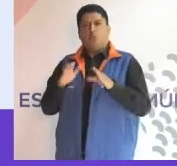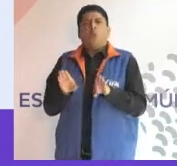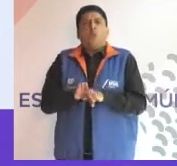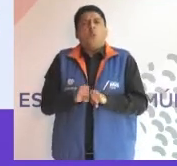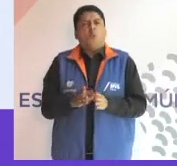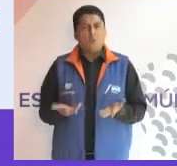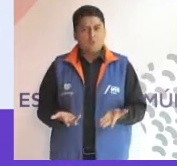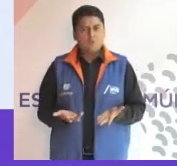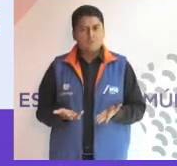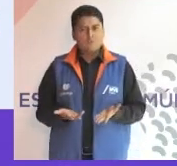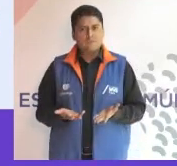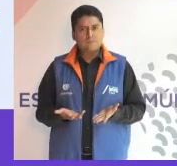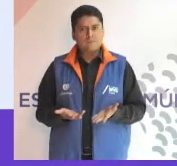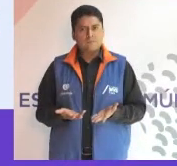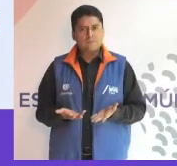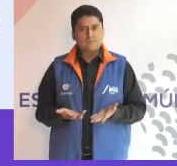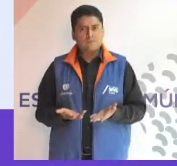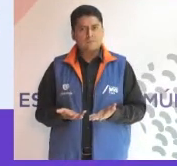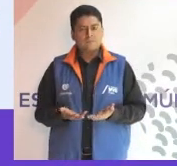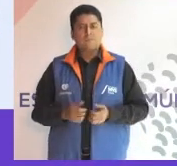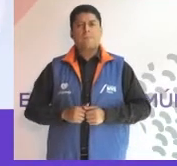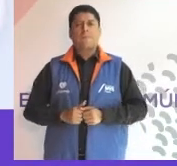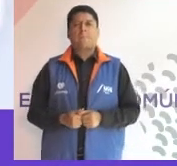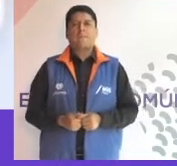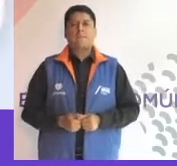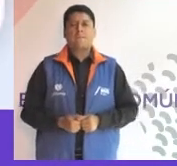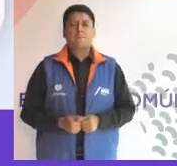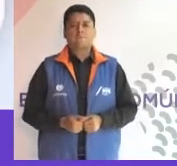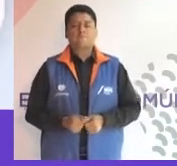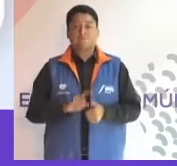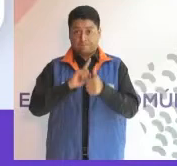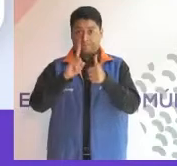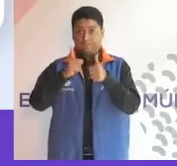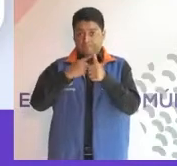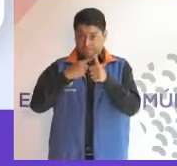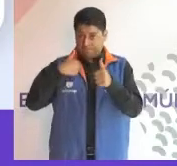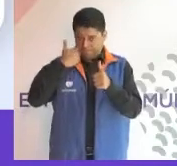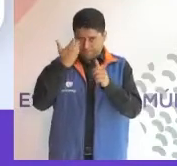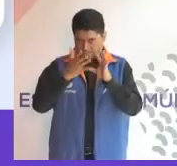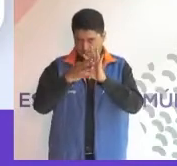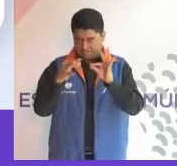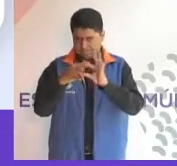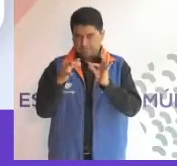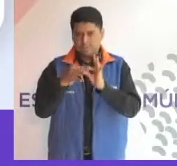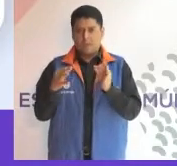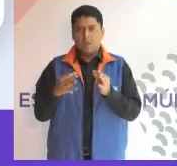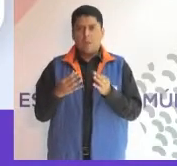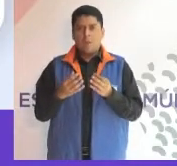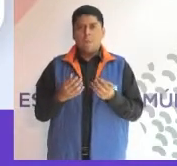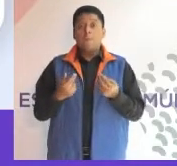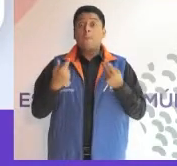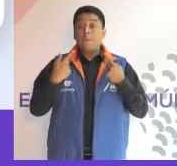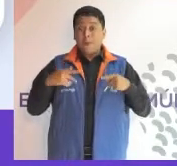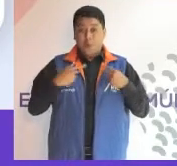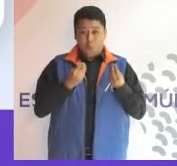factores han impactado la caída de confianza, pues uno es el